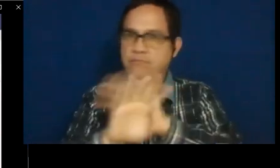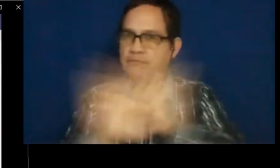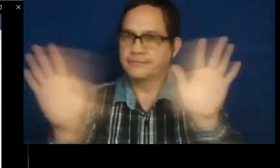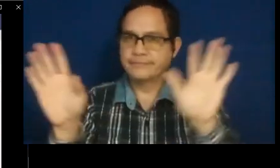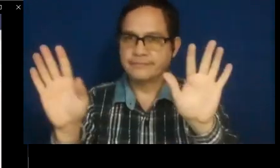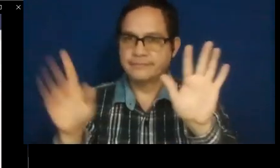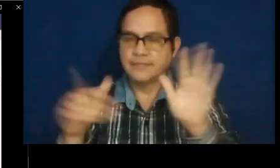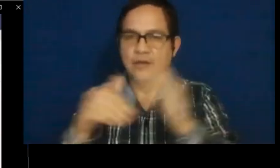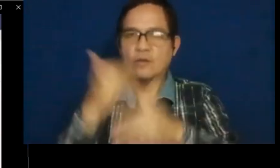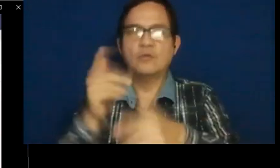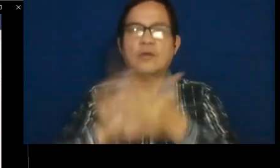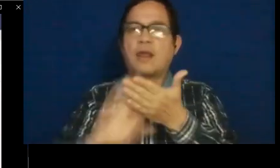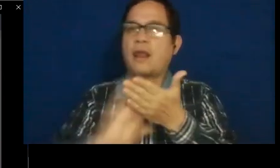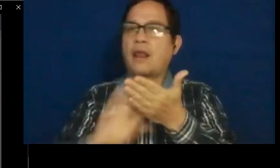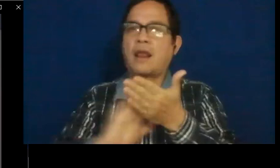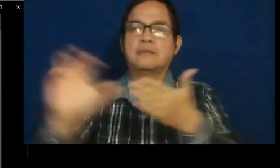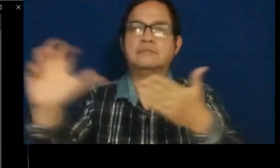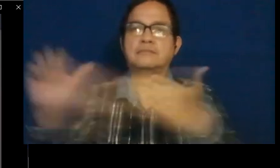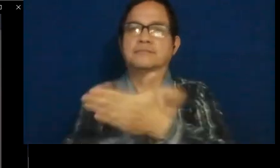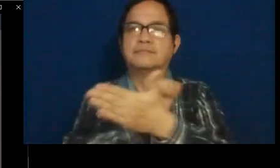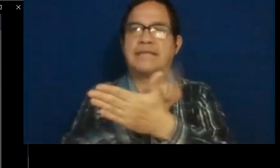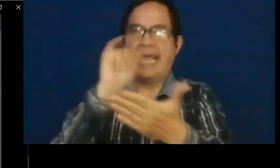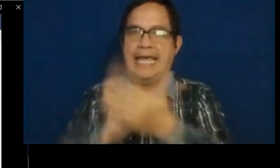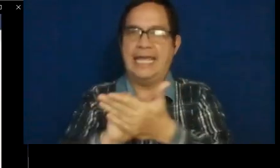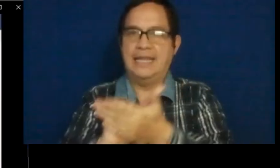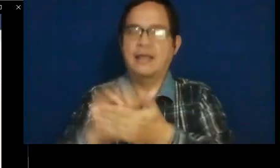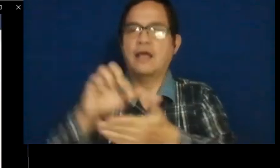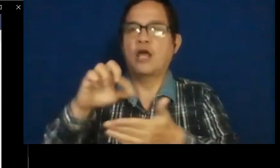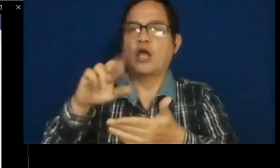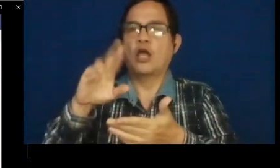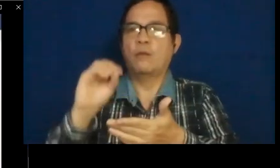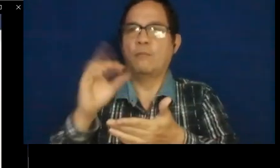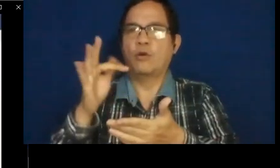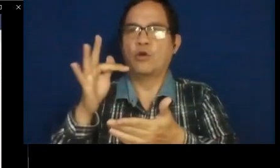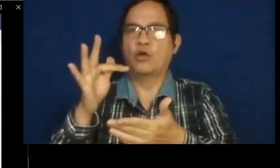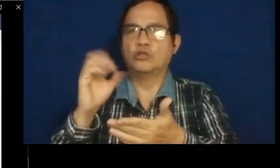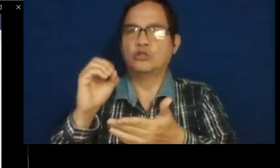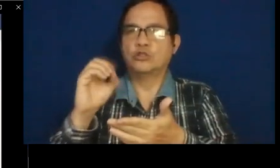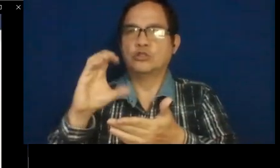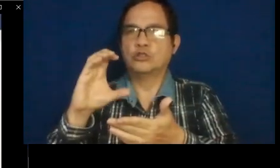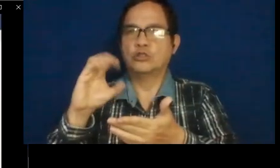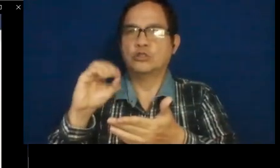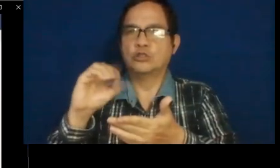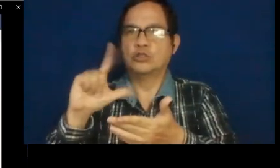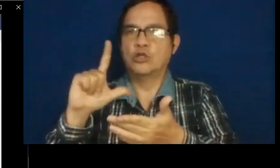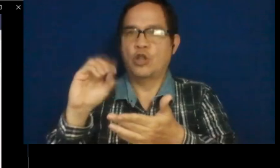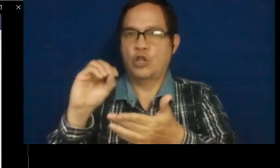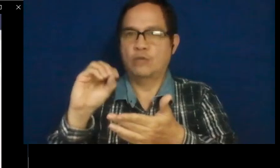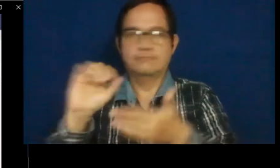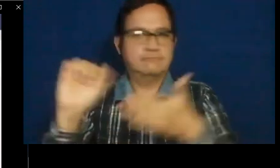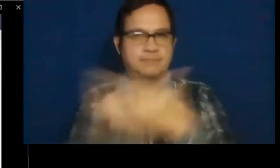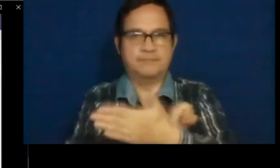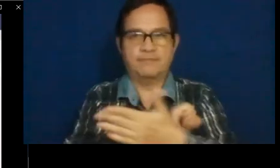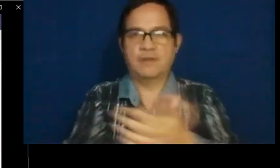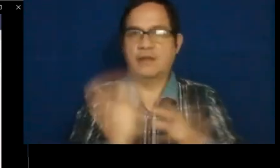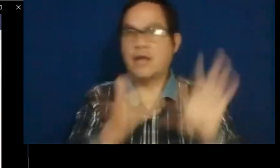de una vez yo voy a curarme en salud, voy a eliminar este archivo de protocolo y voy a montarles la nueva